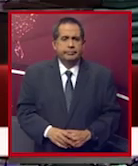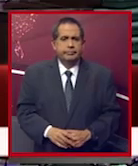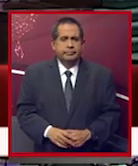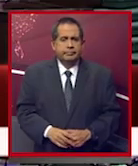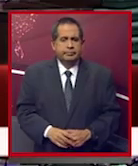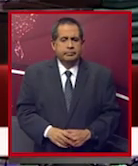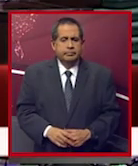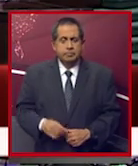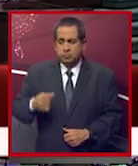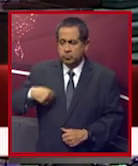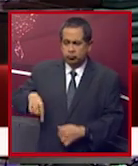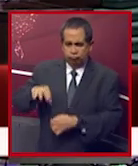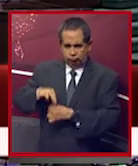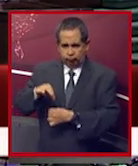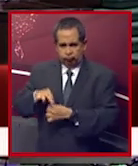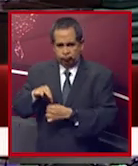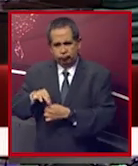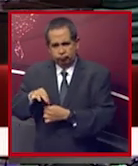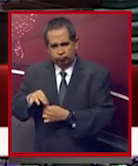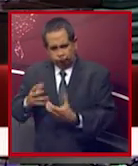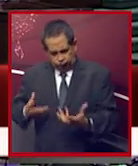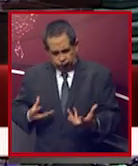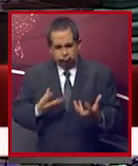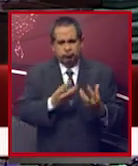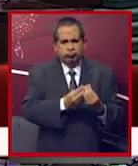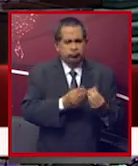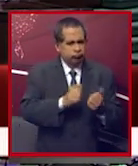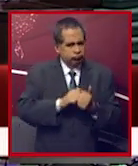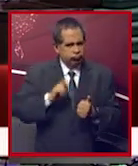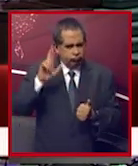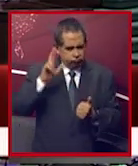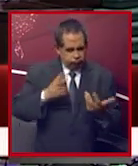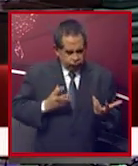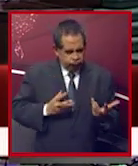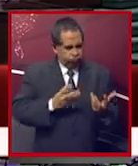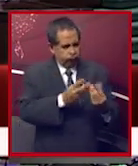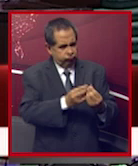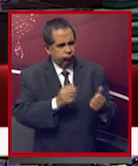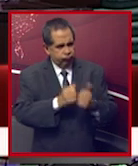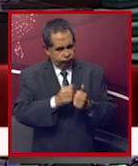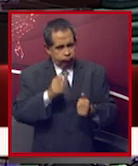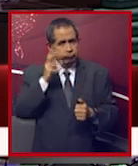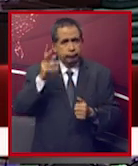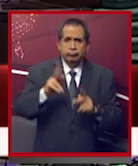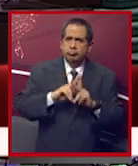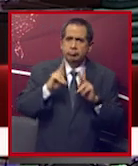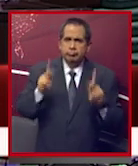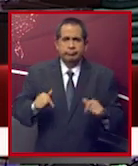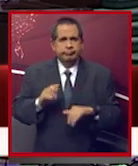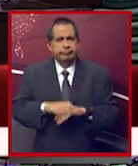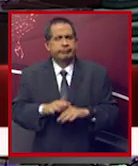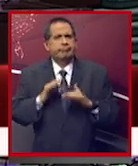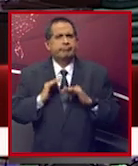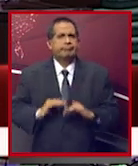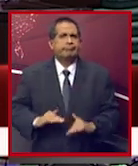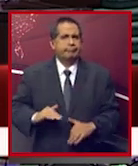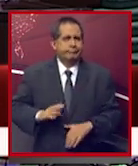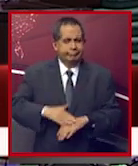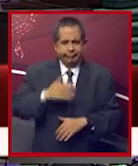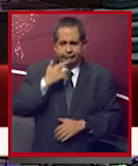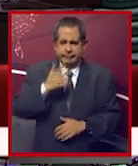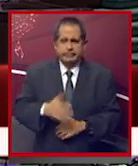Aquí están nuestros votos para recuperar la paz y la tranquilidad, para echar